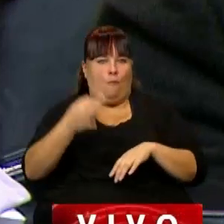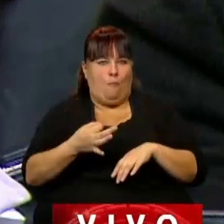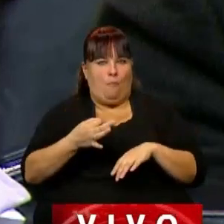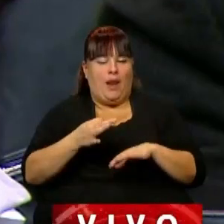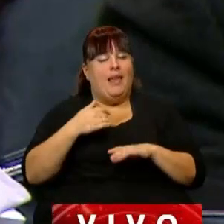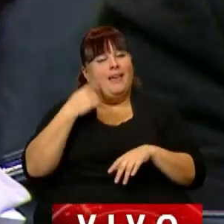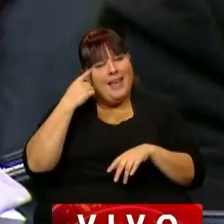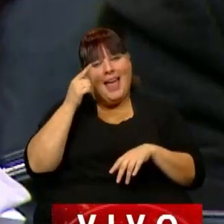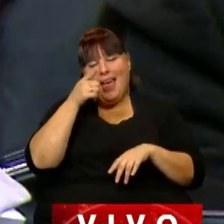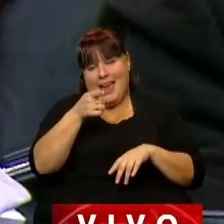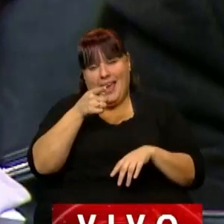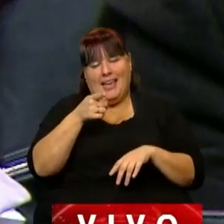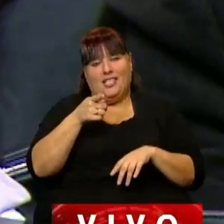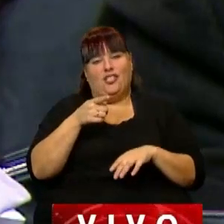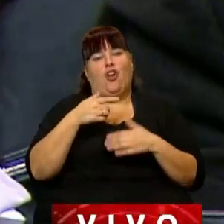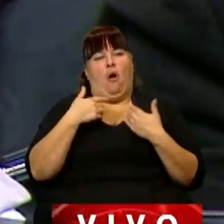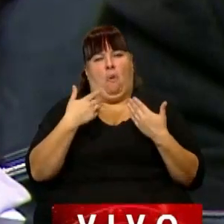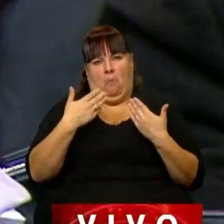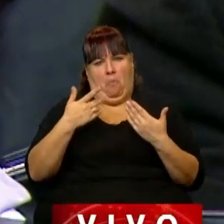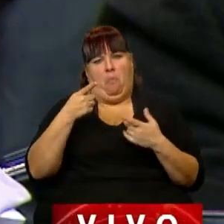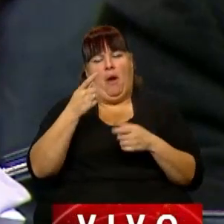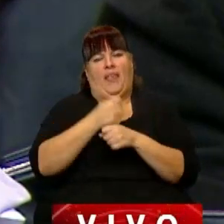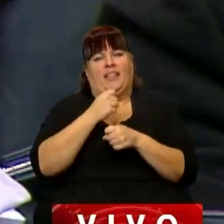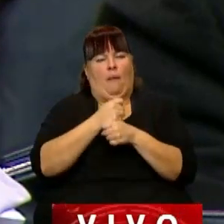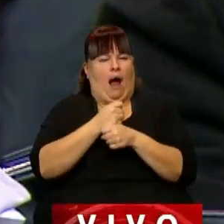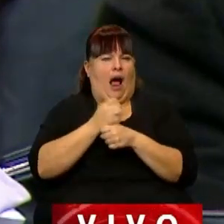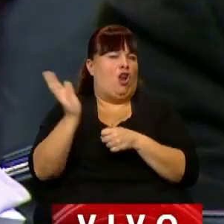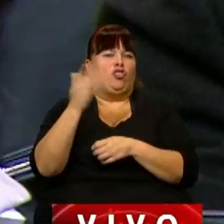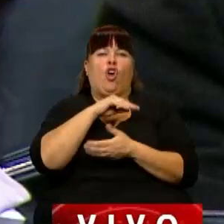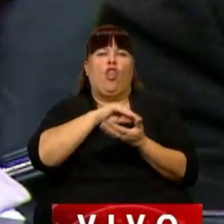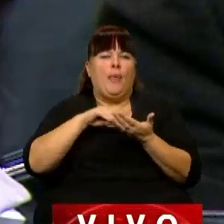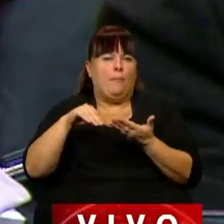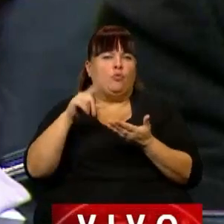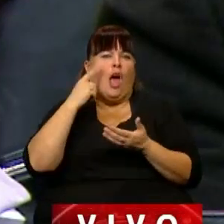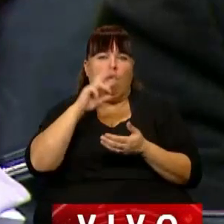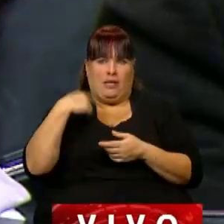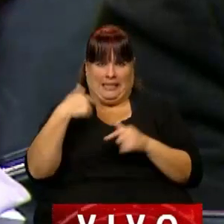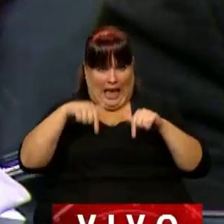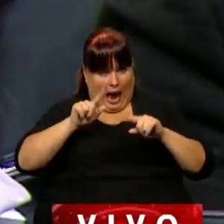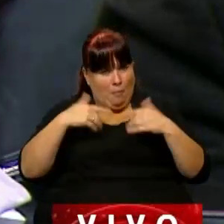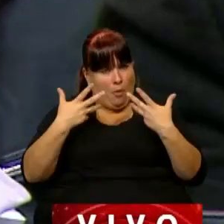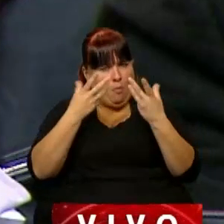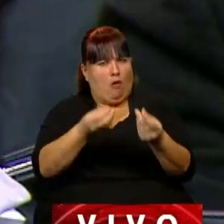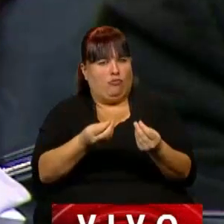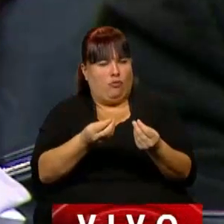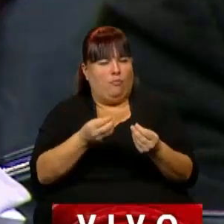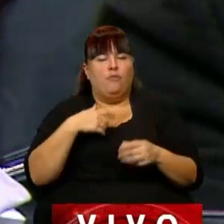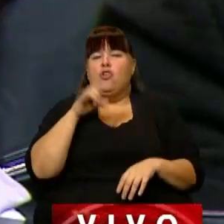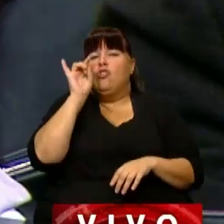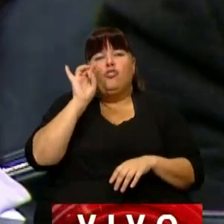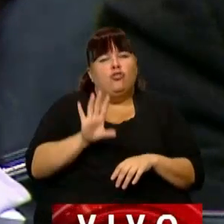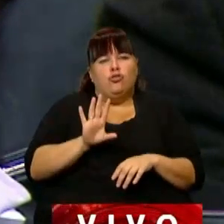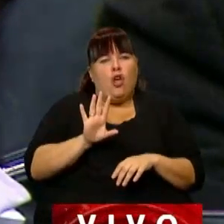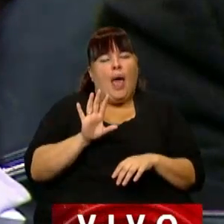creo que en eso pueden contar con el trabajo de todos los diputados que estamos aquí. Yo